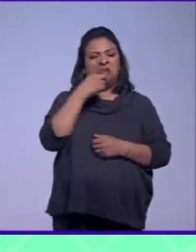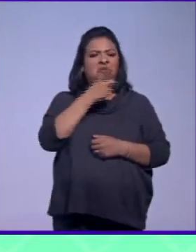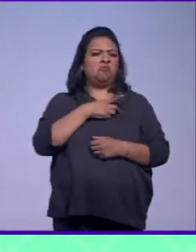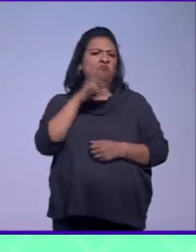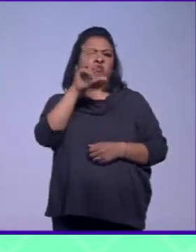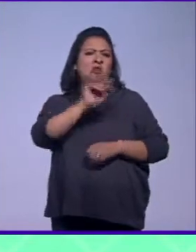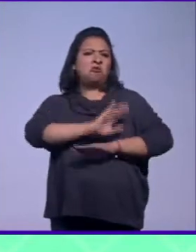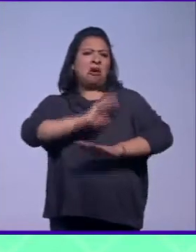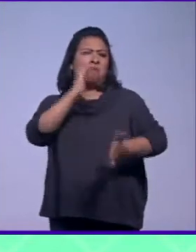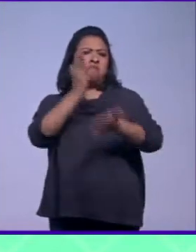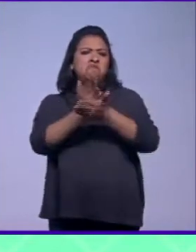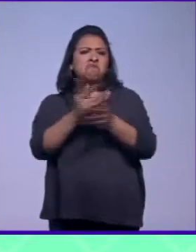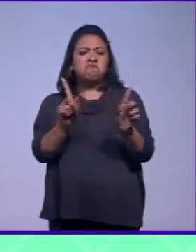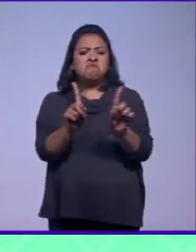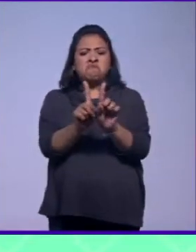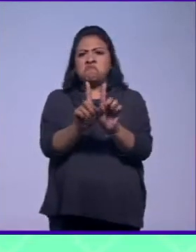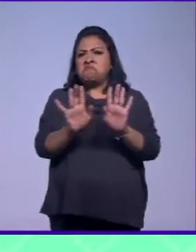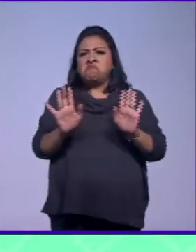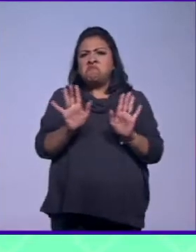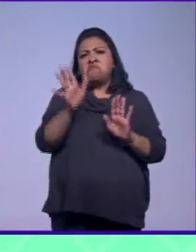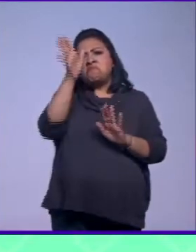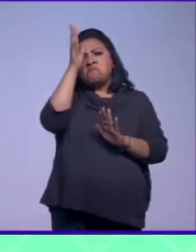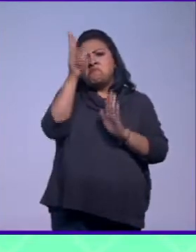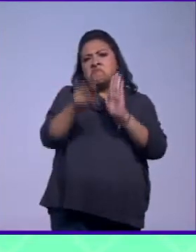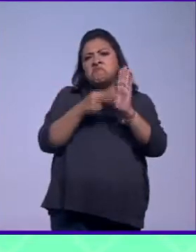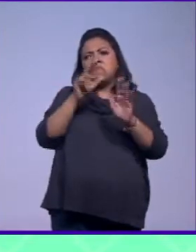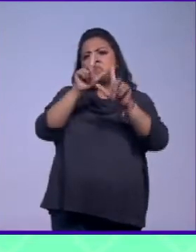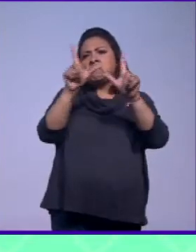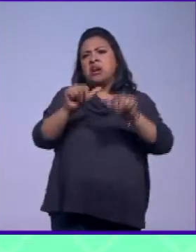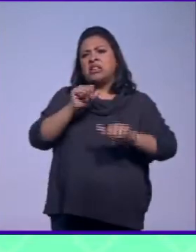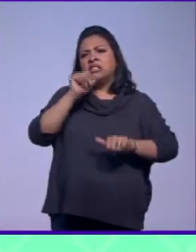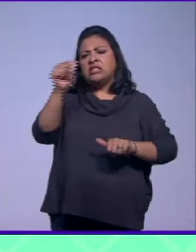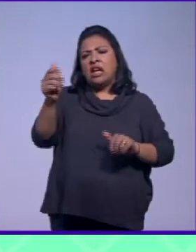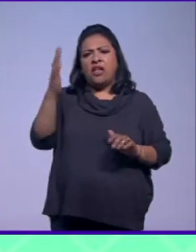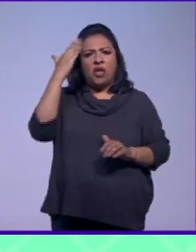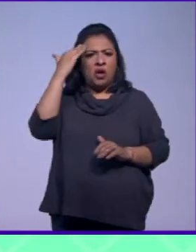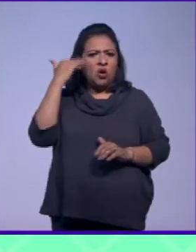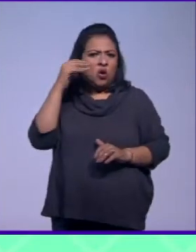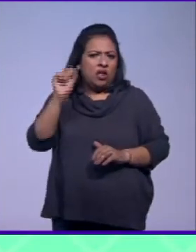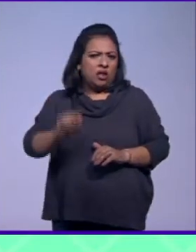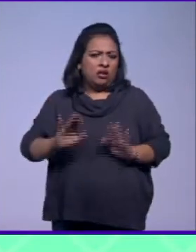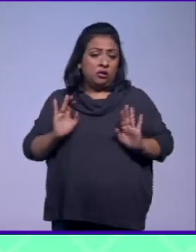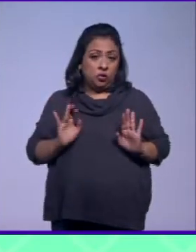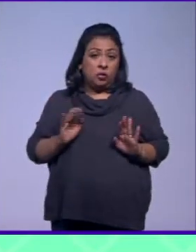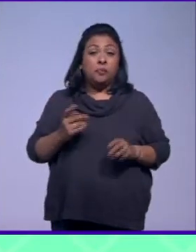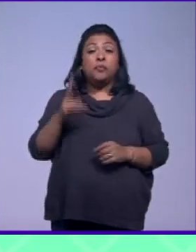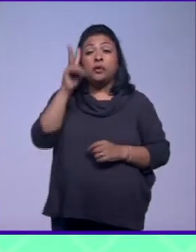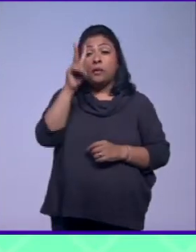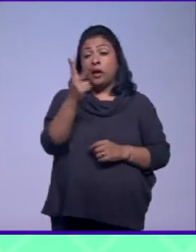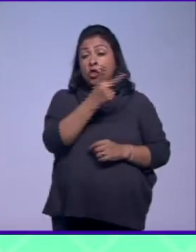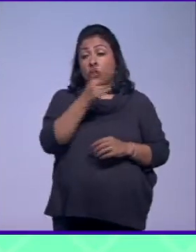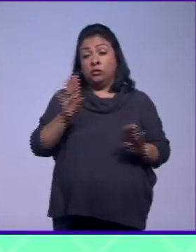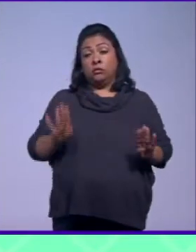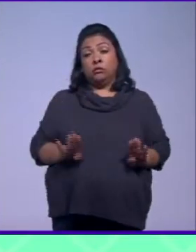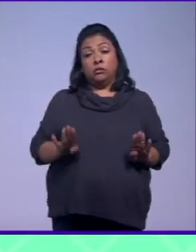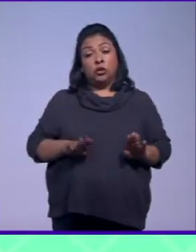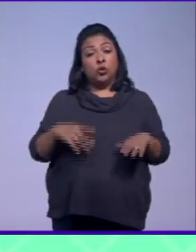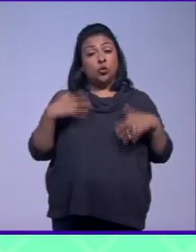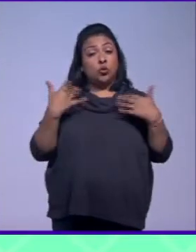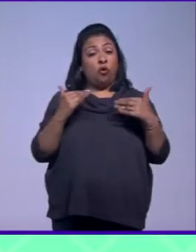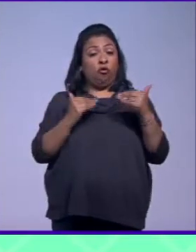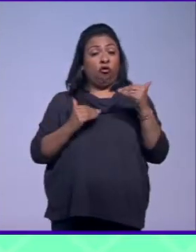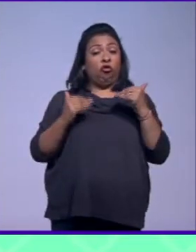y ni siquiera nos aproximamos a un tratado de paz con corea del sur ciertamente son dos personalidades dos egos